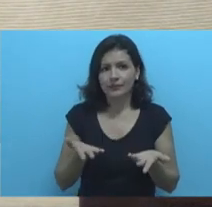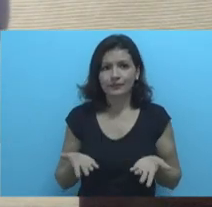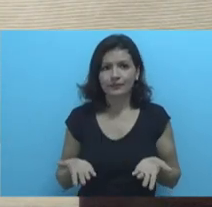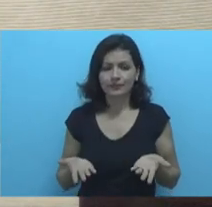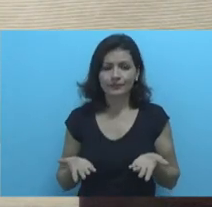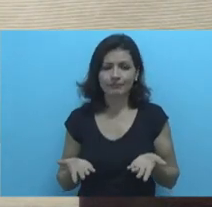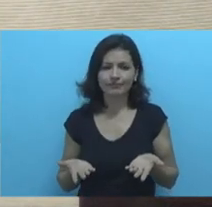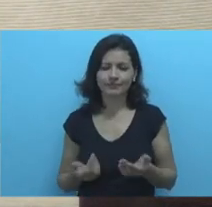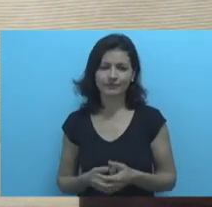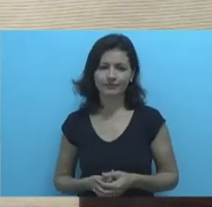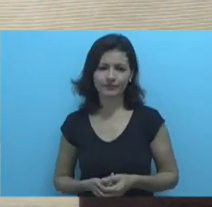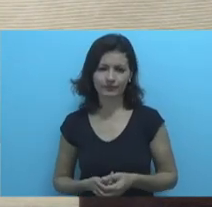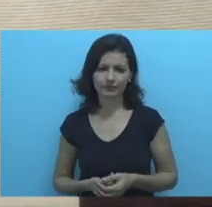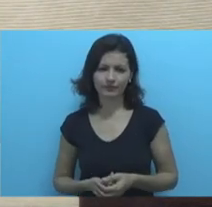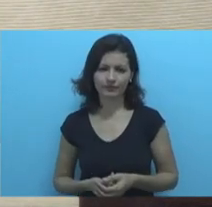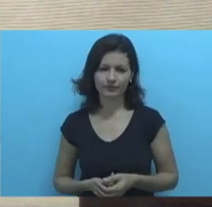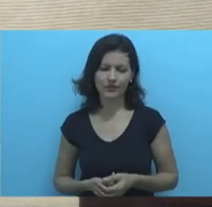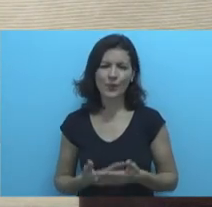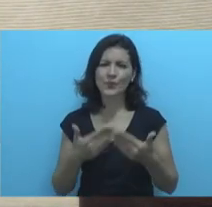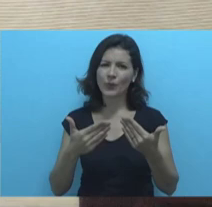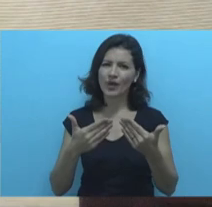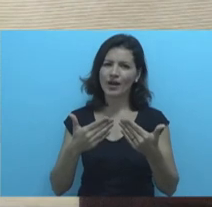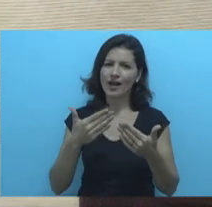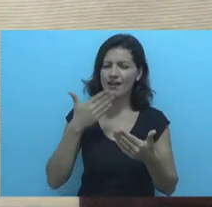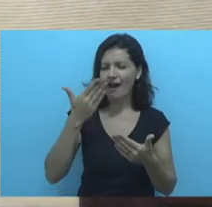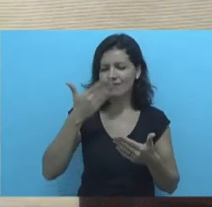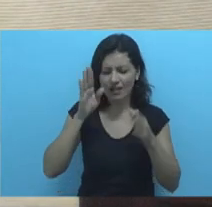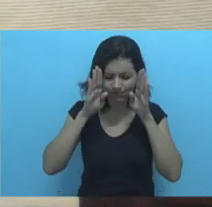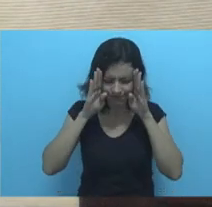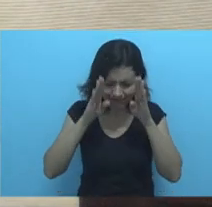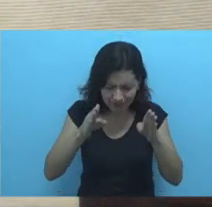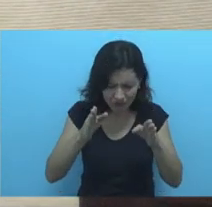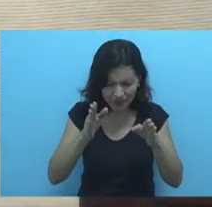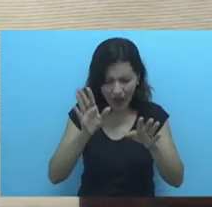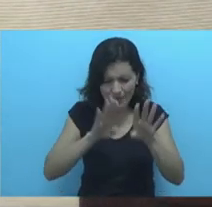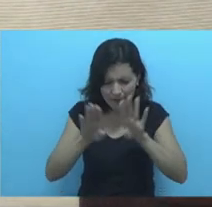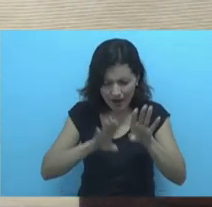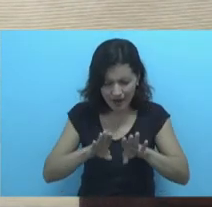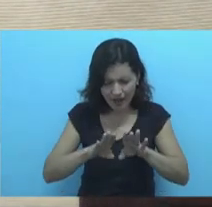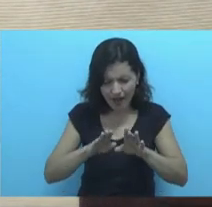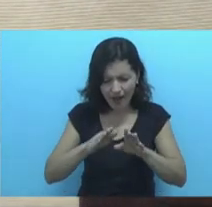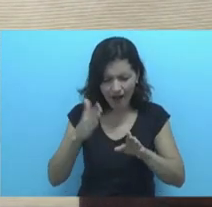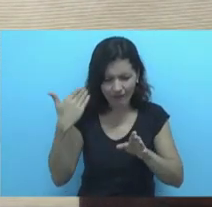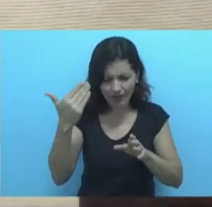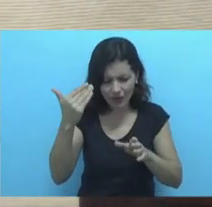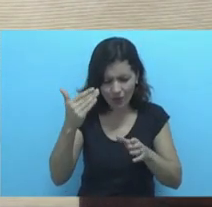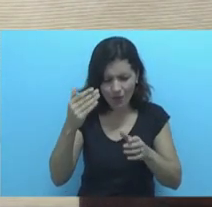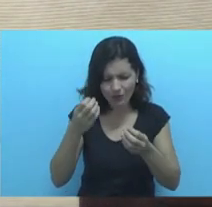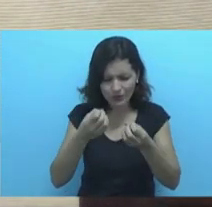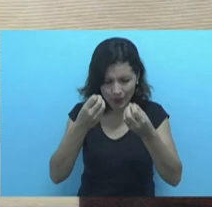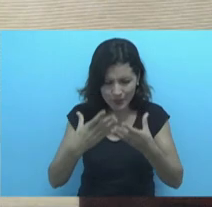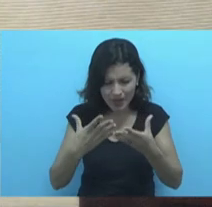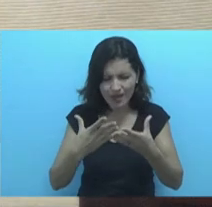me hubiera gustado tener la capacidad de poder concentrarme en decir unas palabras